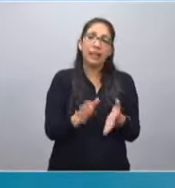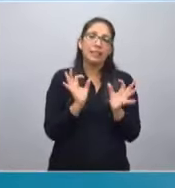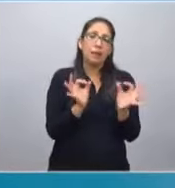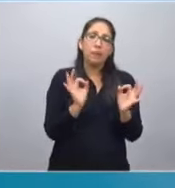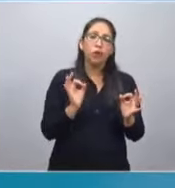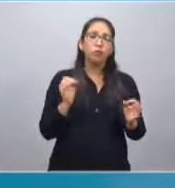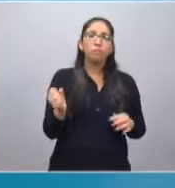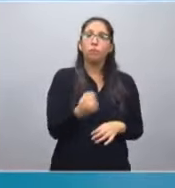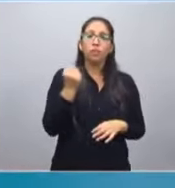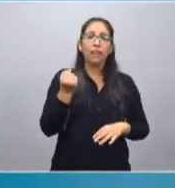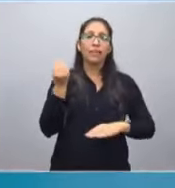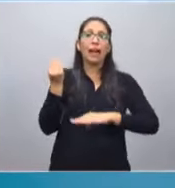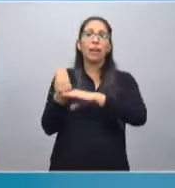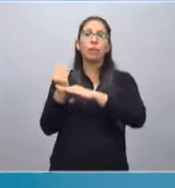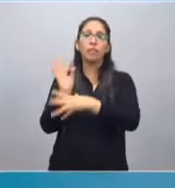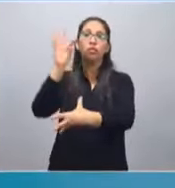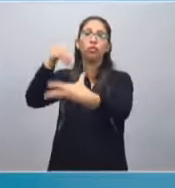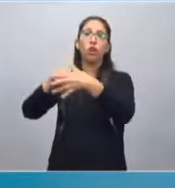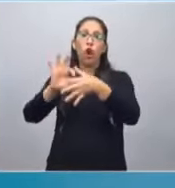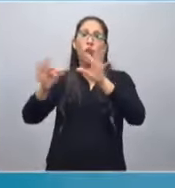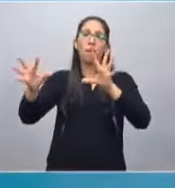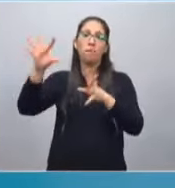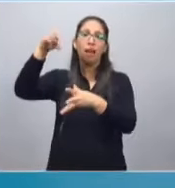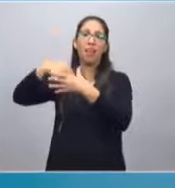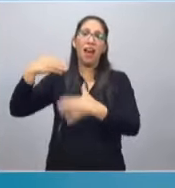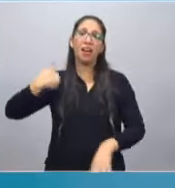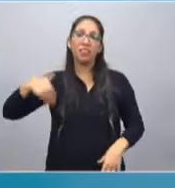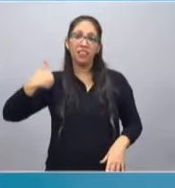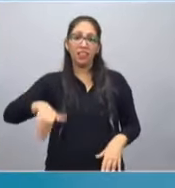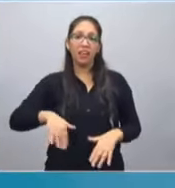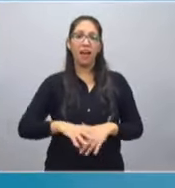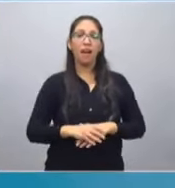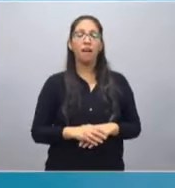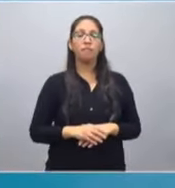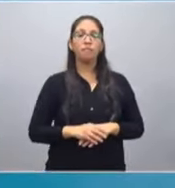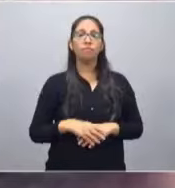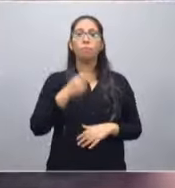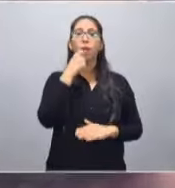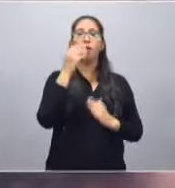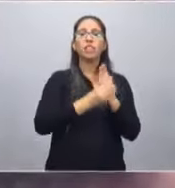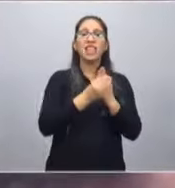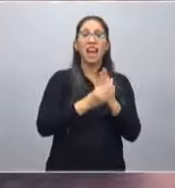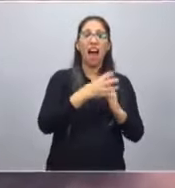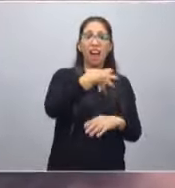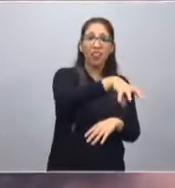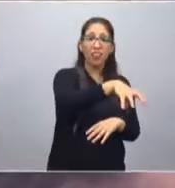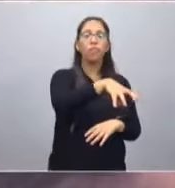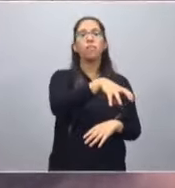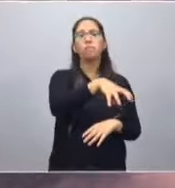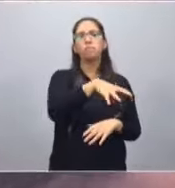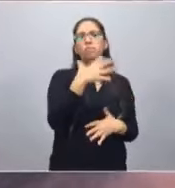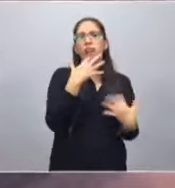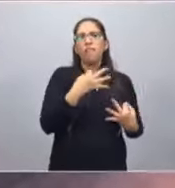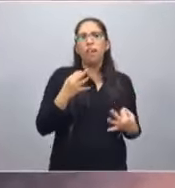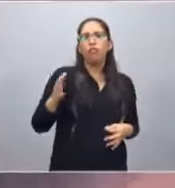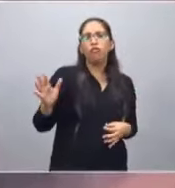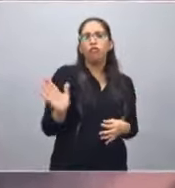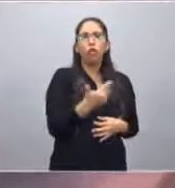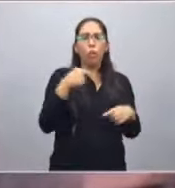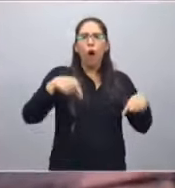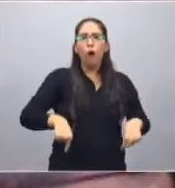representación olímpica de la Argentina como con el senard la verdad es que está siendo todo sometido